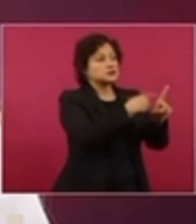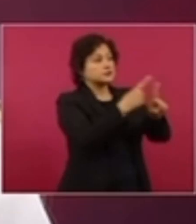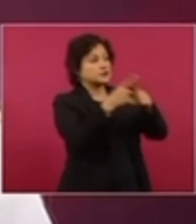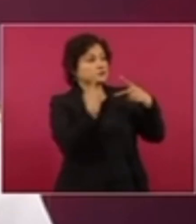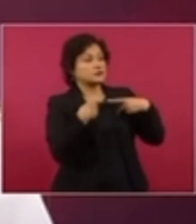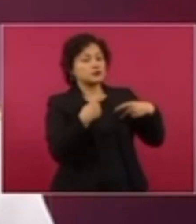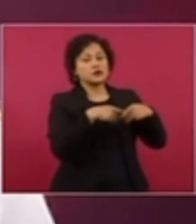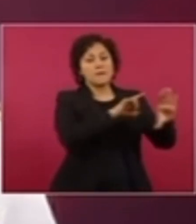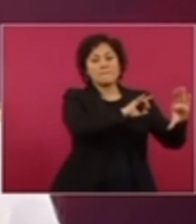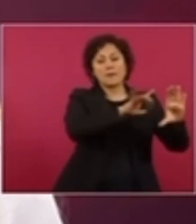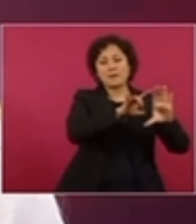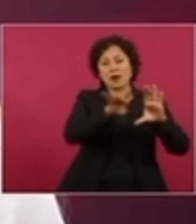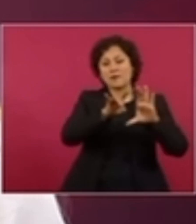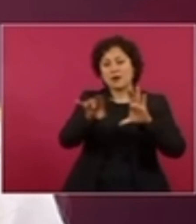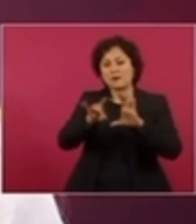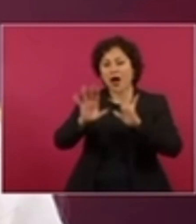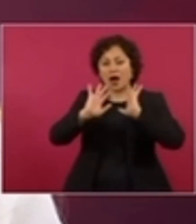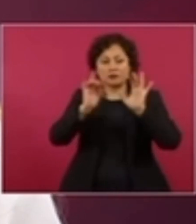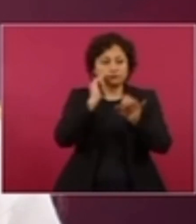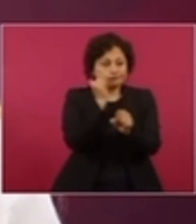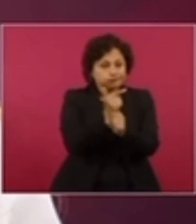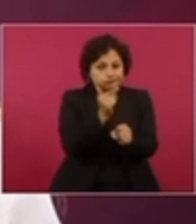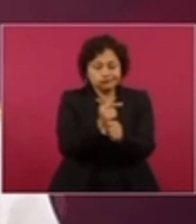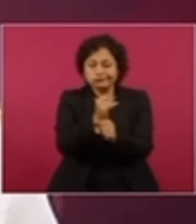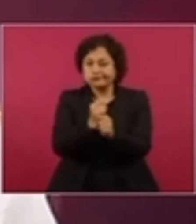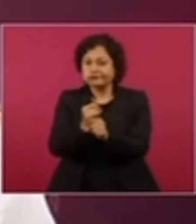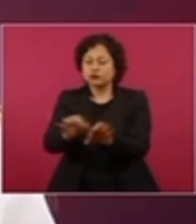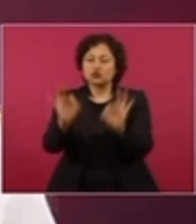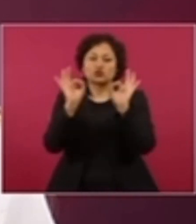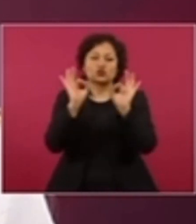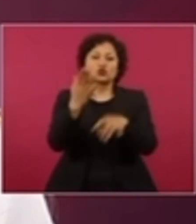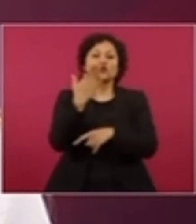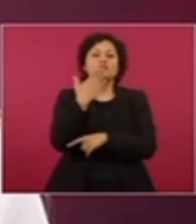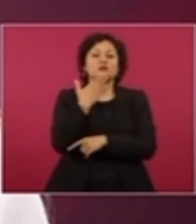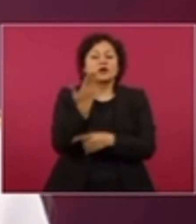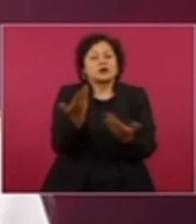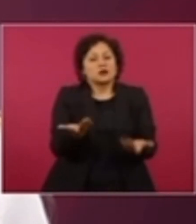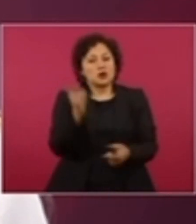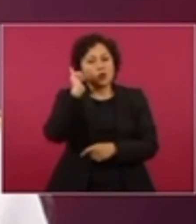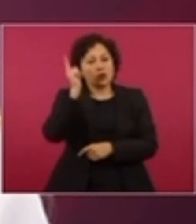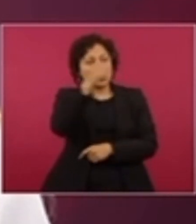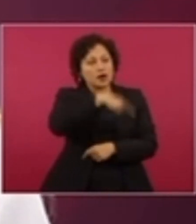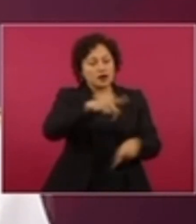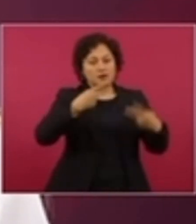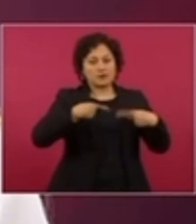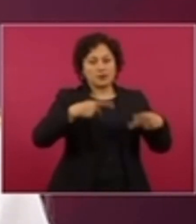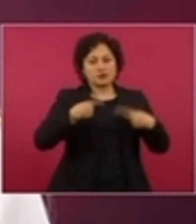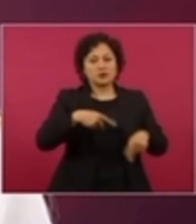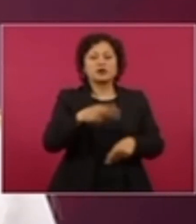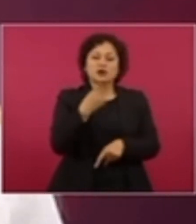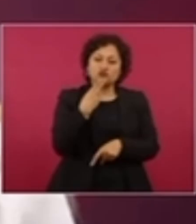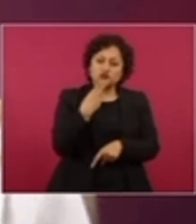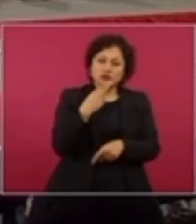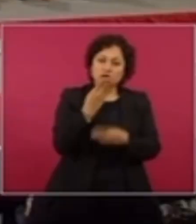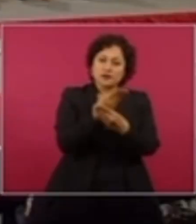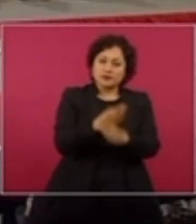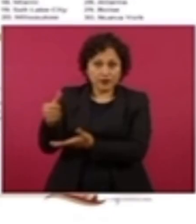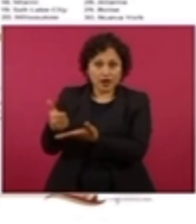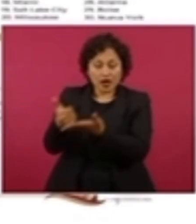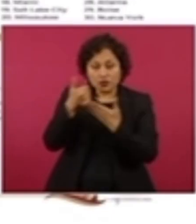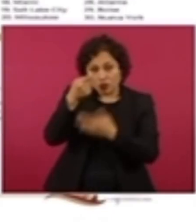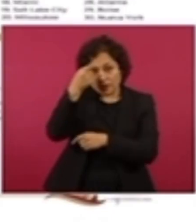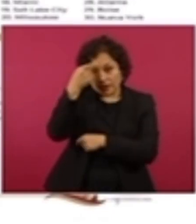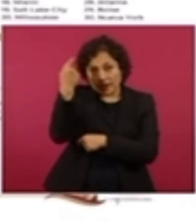nuestros paisanos y paisanas se vayan definiendo y decidiendo a utilizar esta vía del gobierno de México.